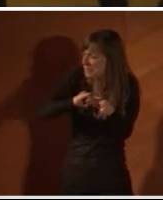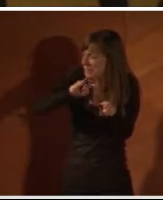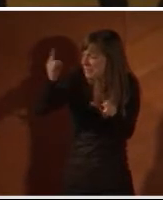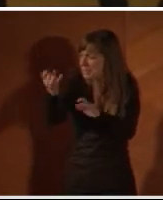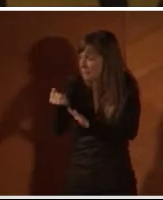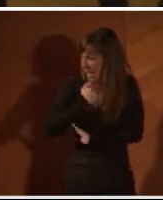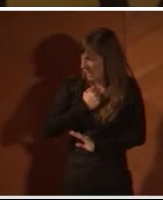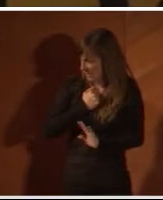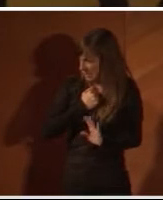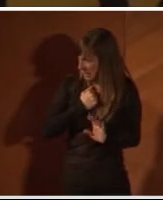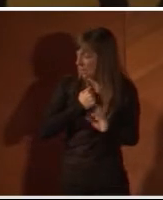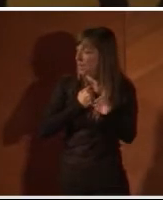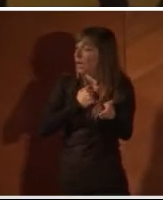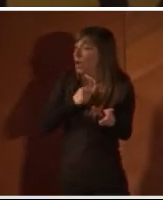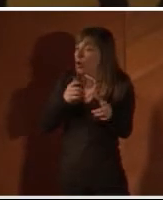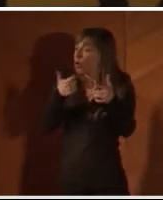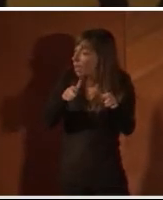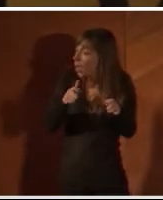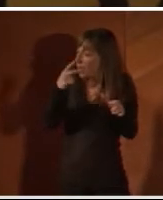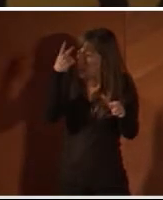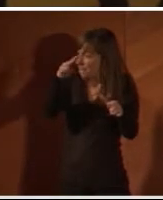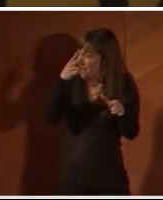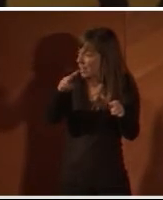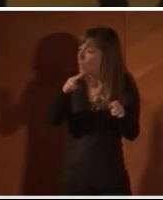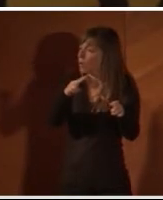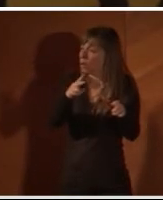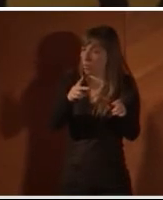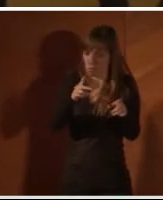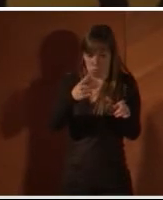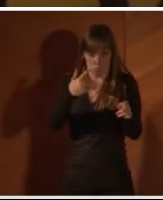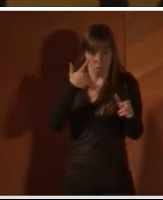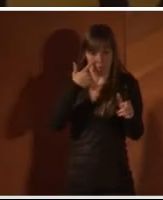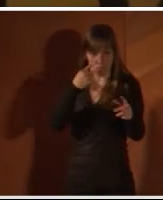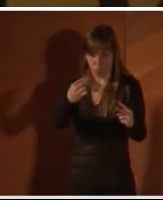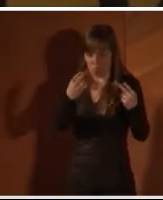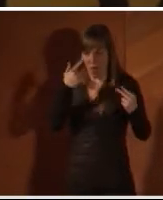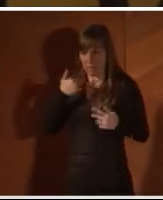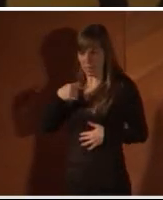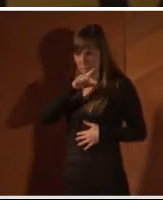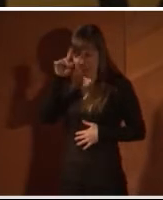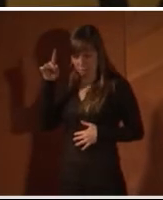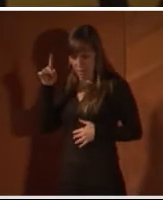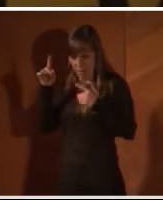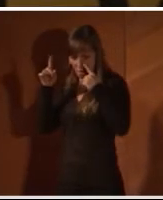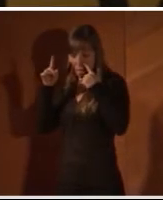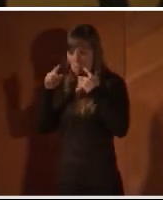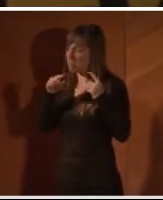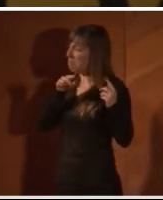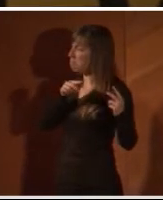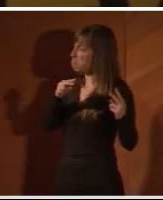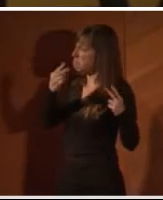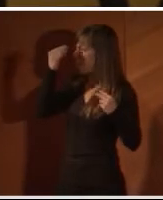Que una innovación que arrancamos en Madrid, que de la mano con muchas ciudades construimos